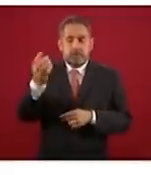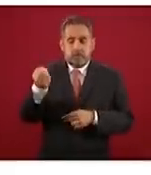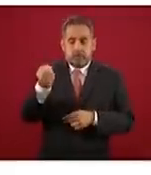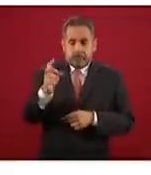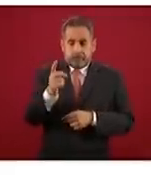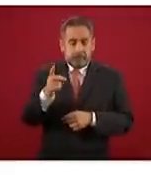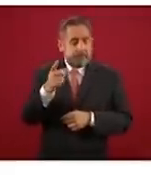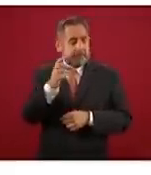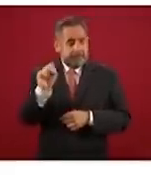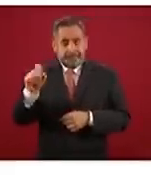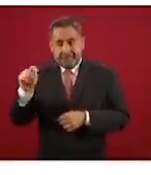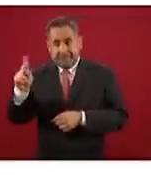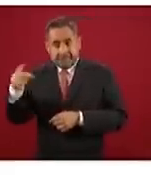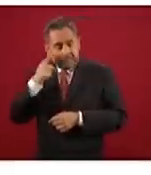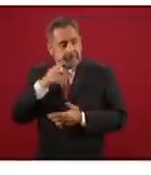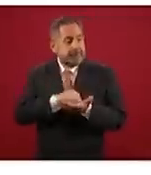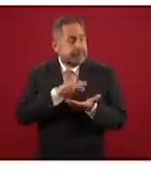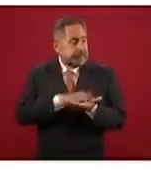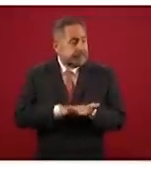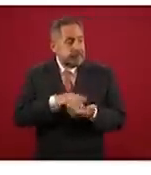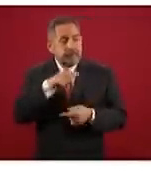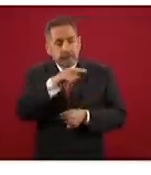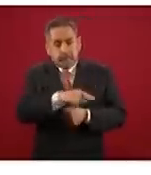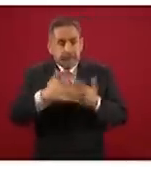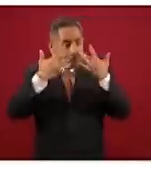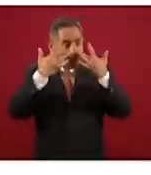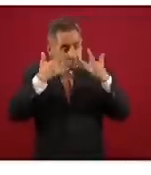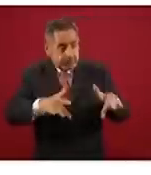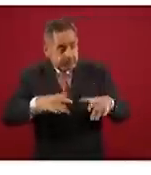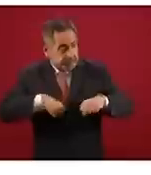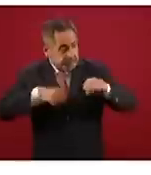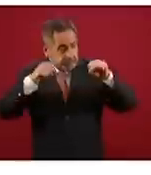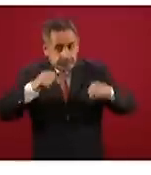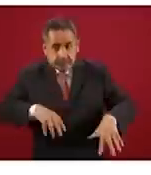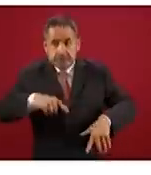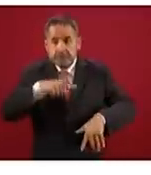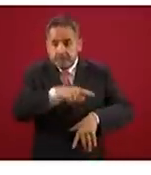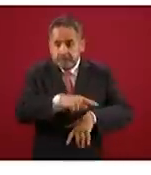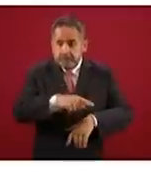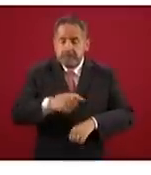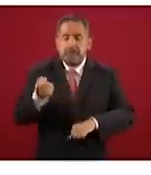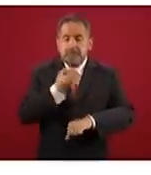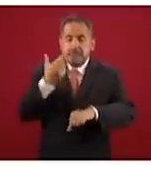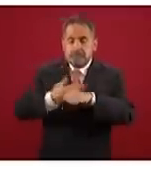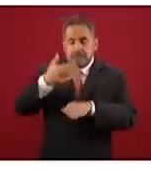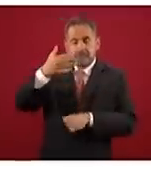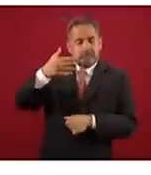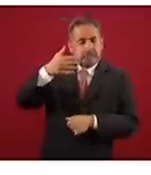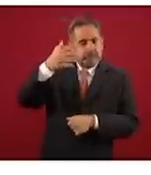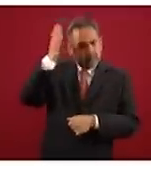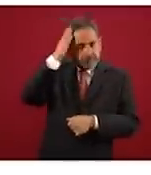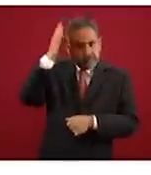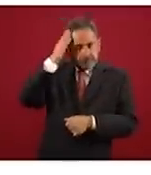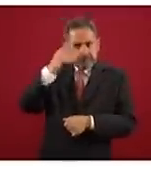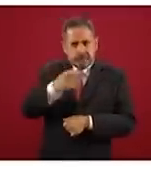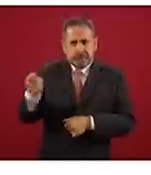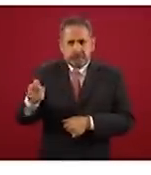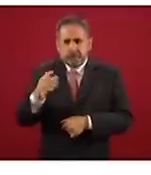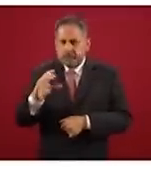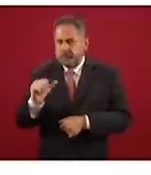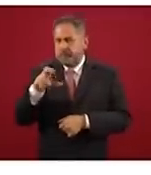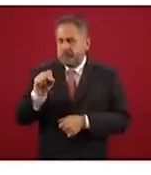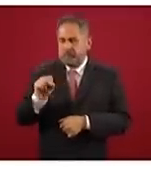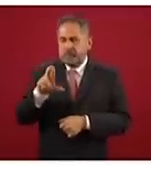Trabajo tomó nota de la renuncia del secretario general, haciendo constar